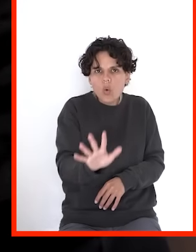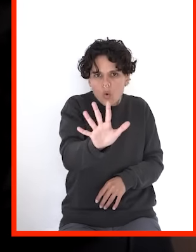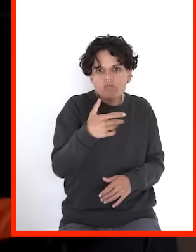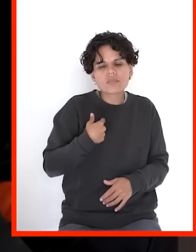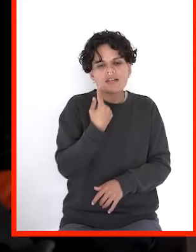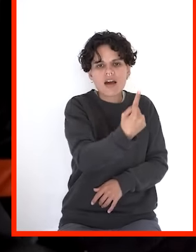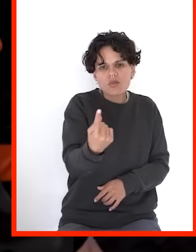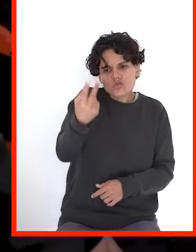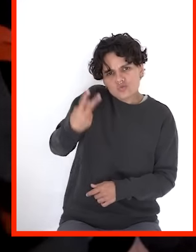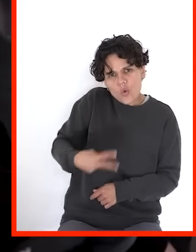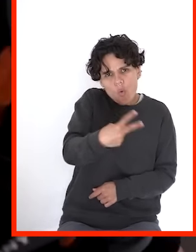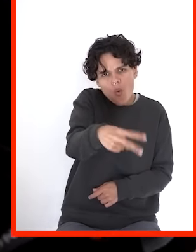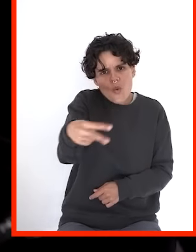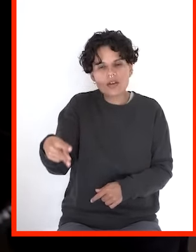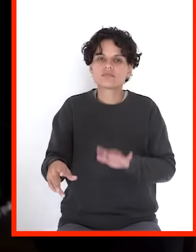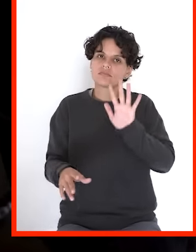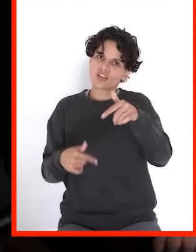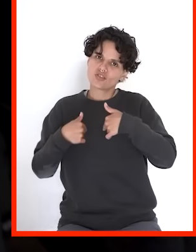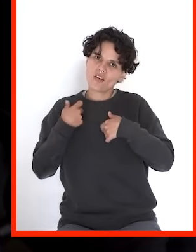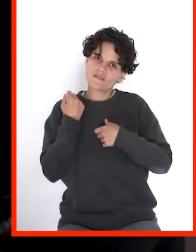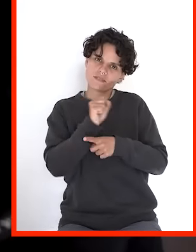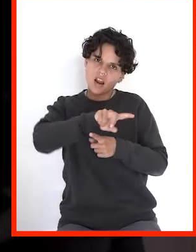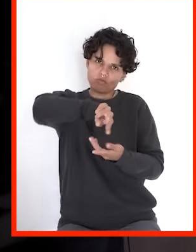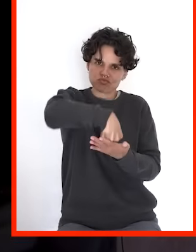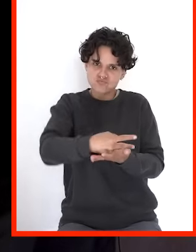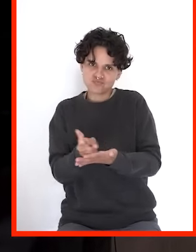escenario. Yo soy más breakdance. Sí,